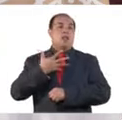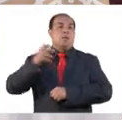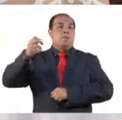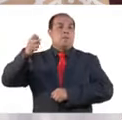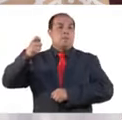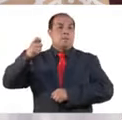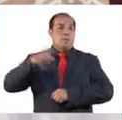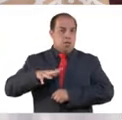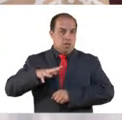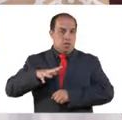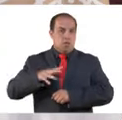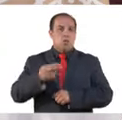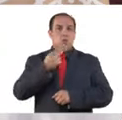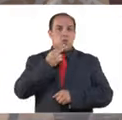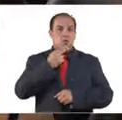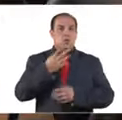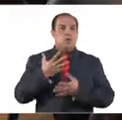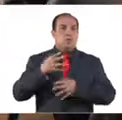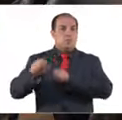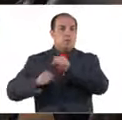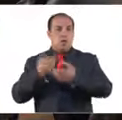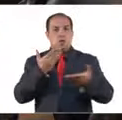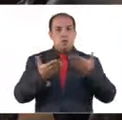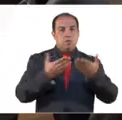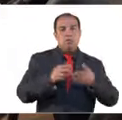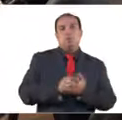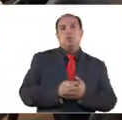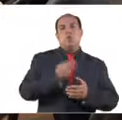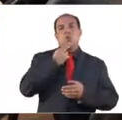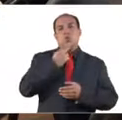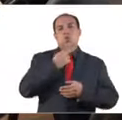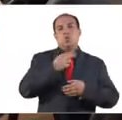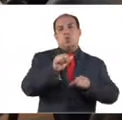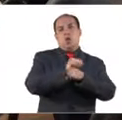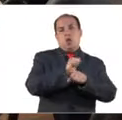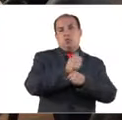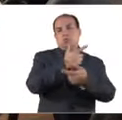otras alternativas. En este contexto,